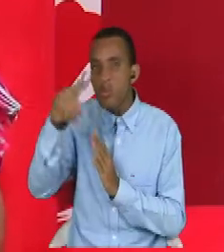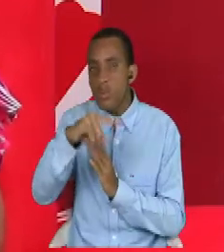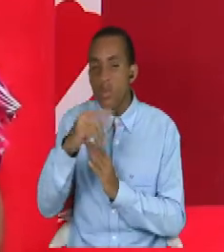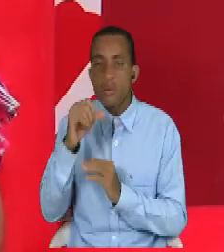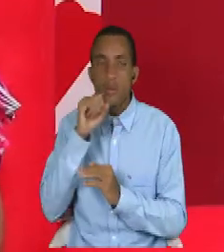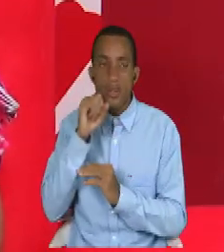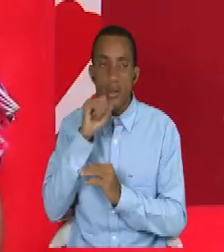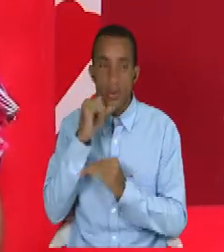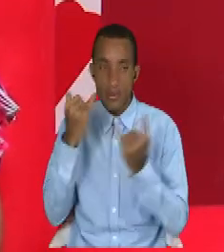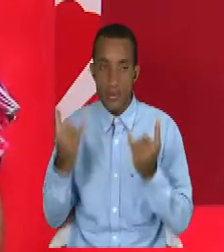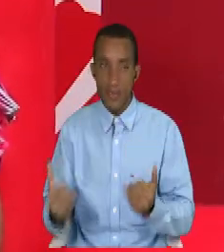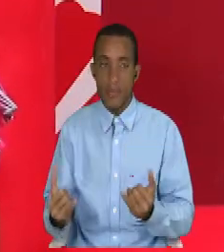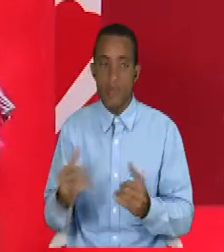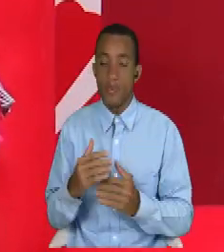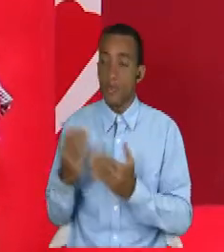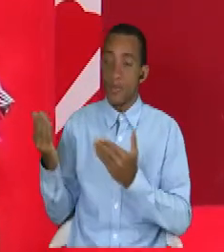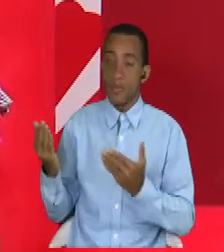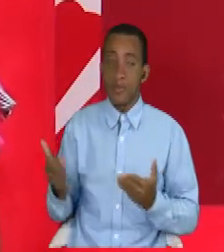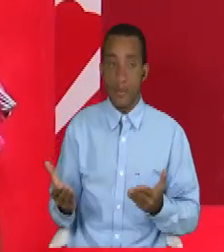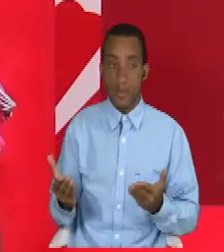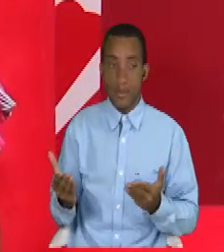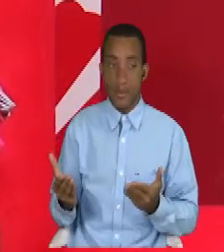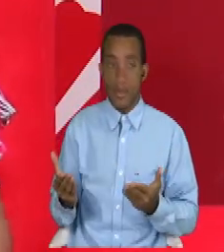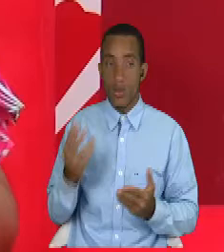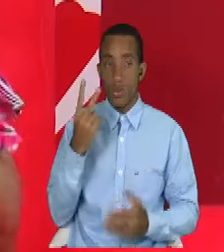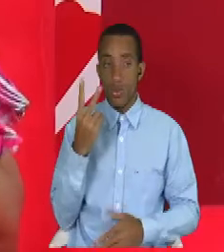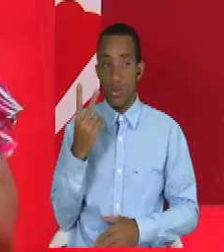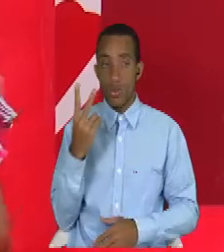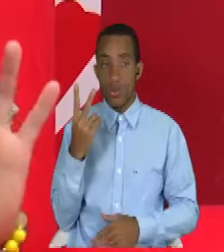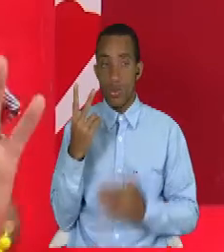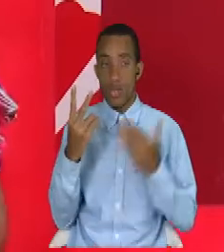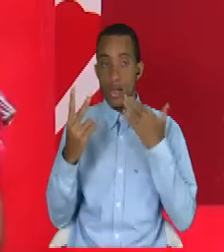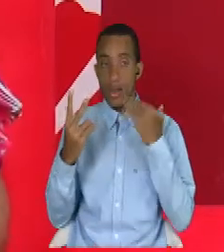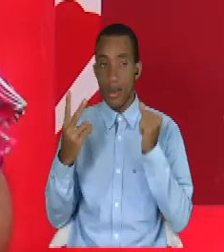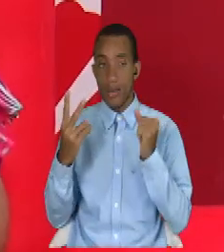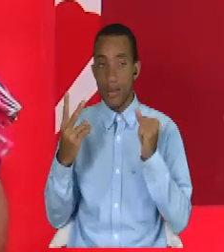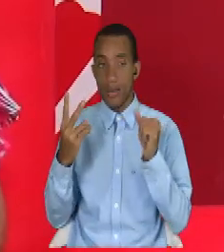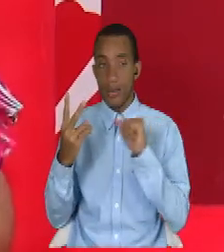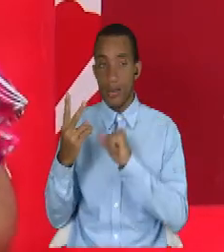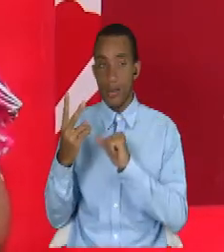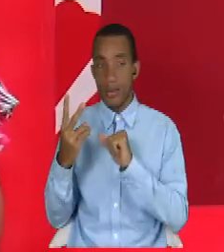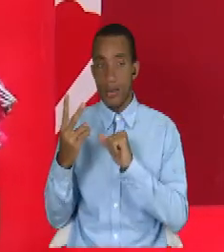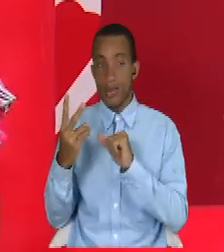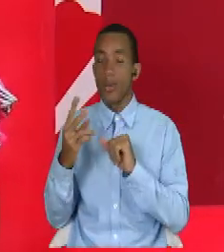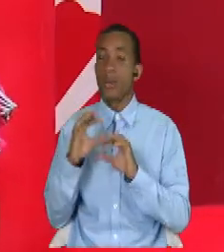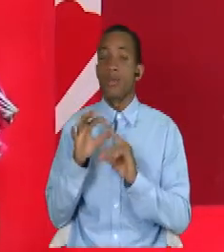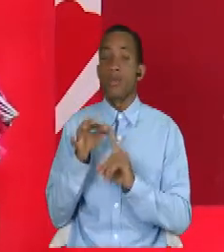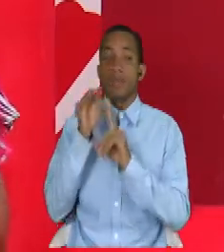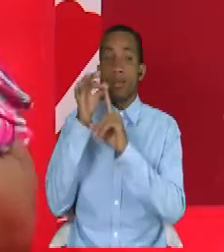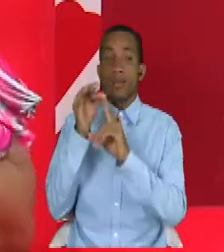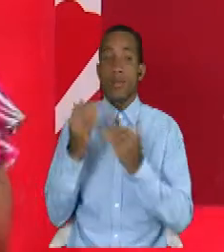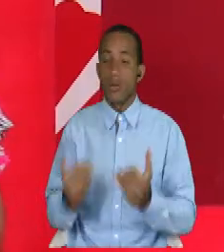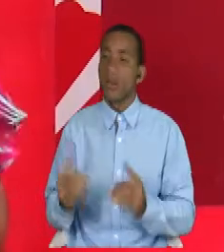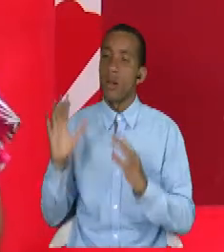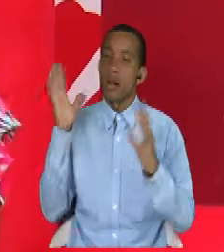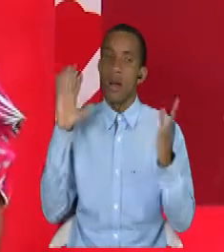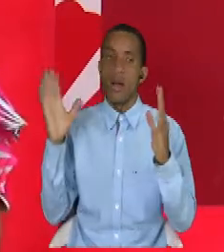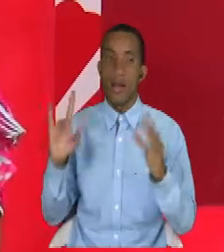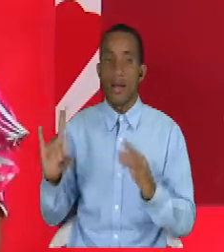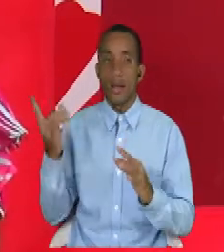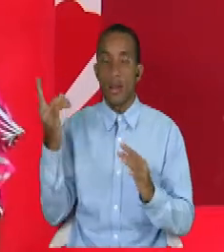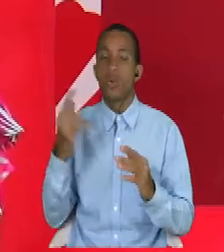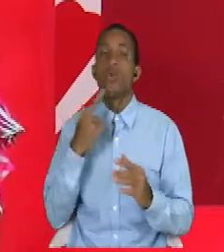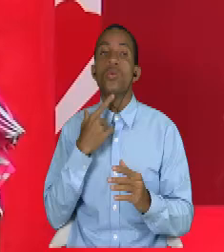con nosotros a quien el ser por supuesto tenemos dos invitadas de la casa muy especiales y que vienen a hablarnos de algo que nos gusta